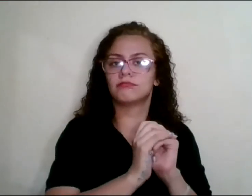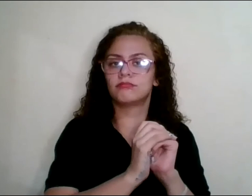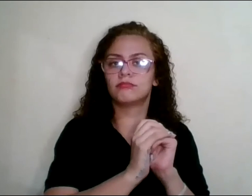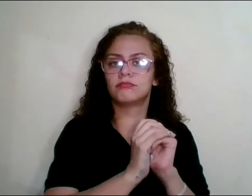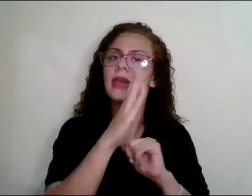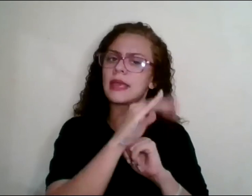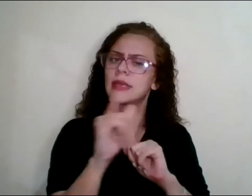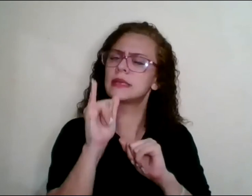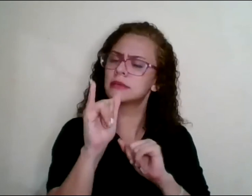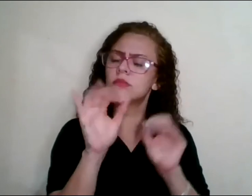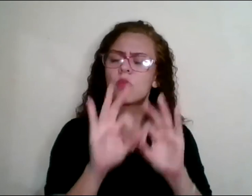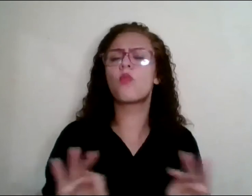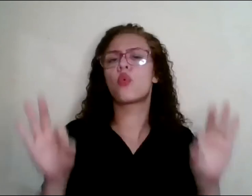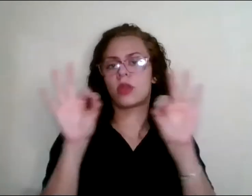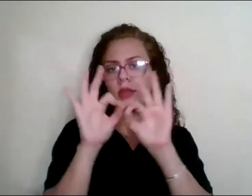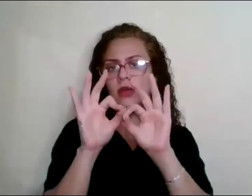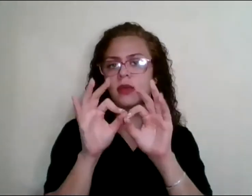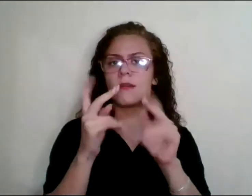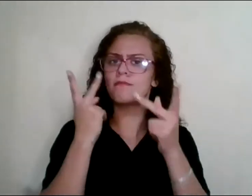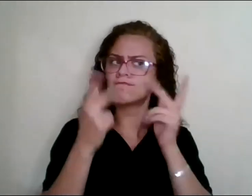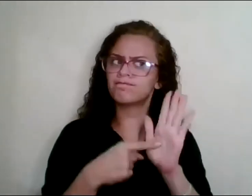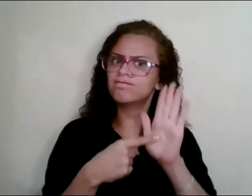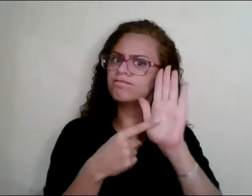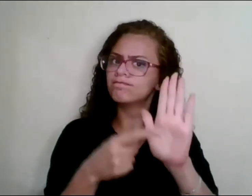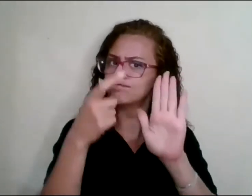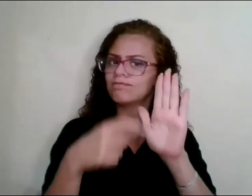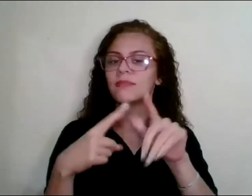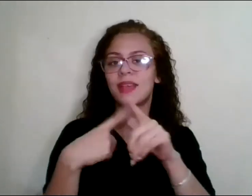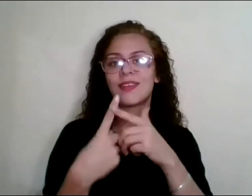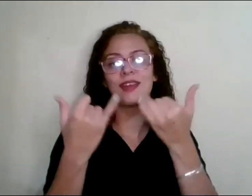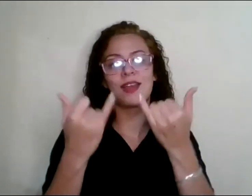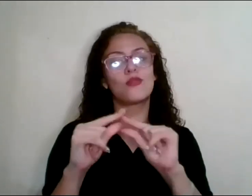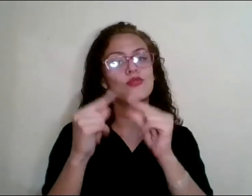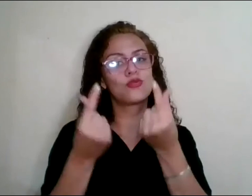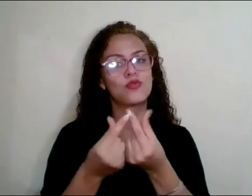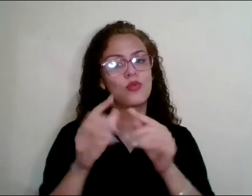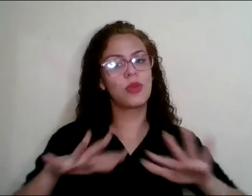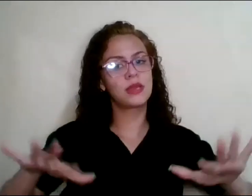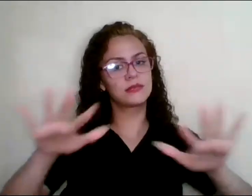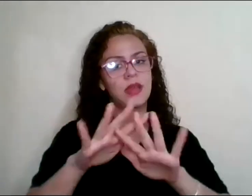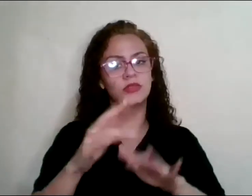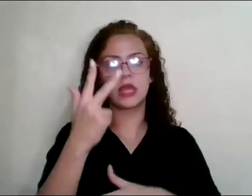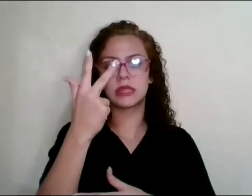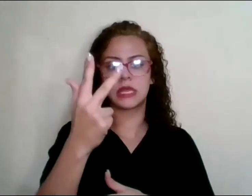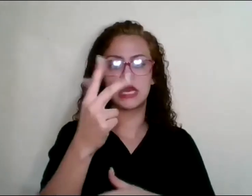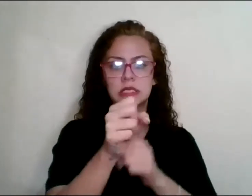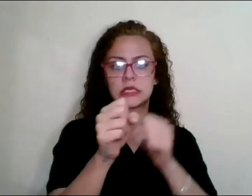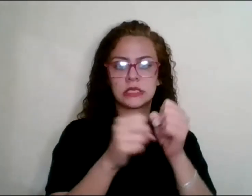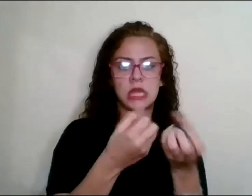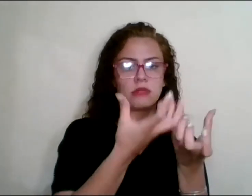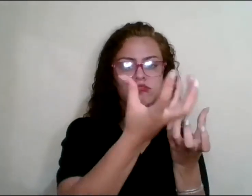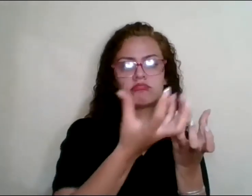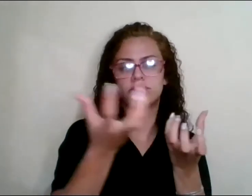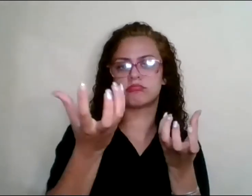Es importante que las visibilicemos. Así que vamos a dividir este espacio en 3 salas.